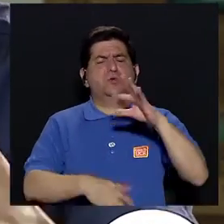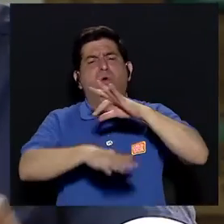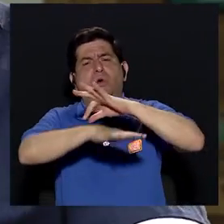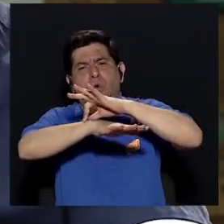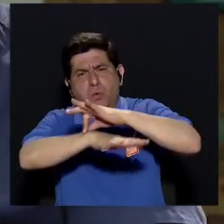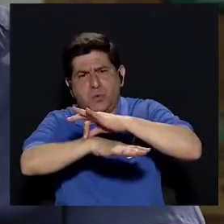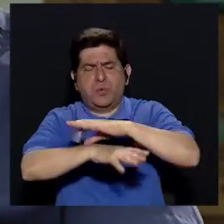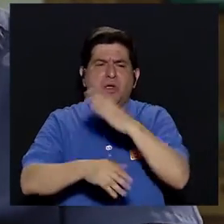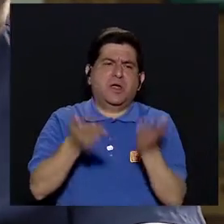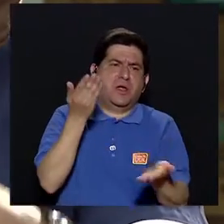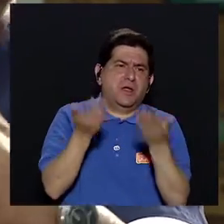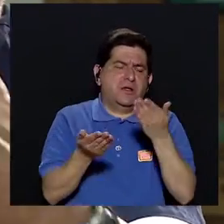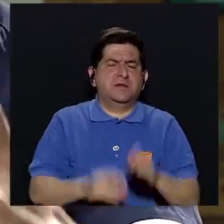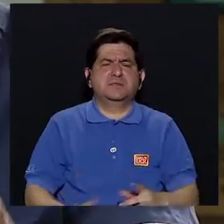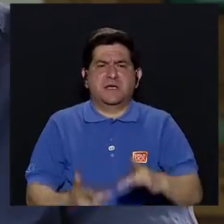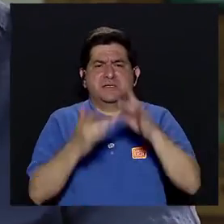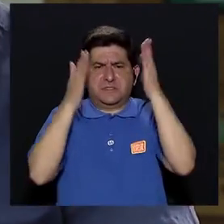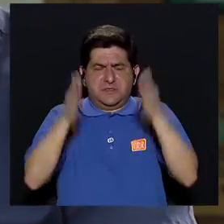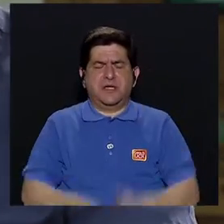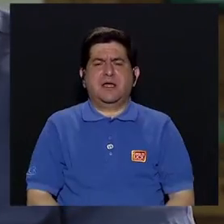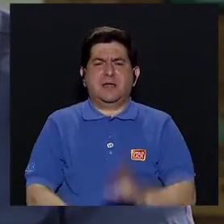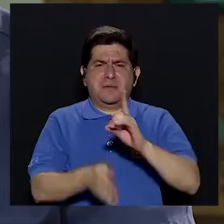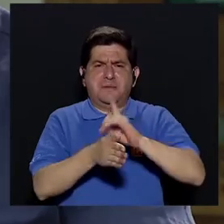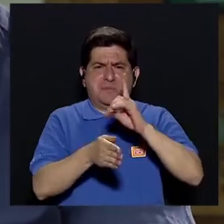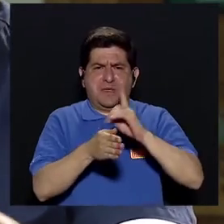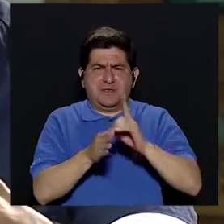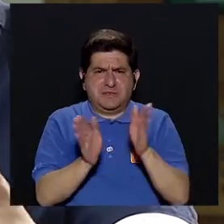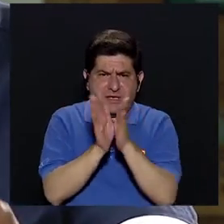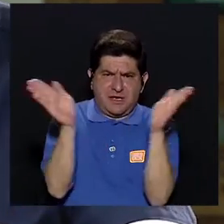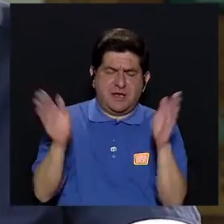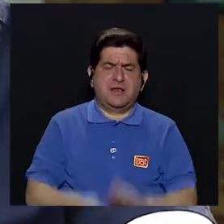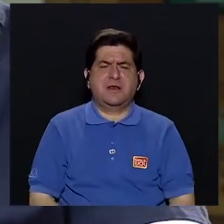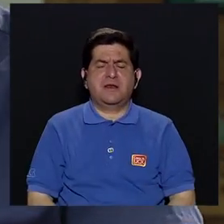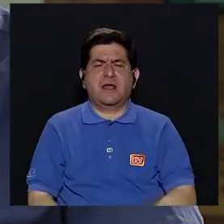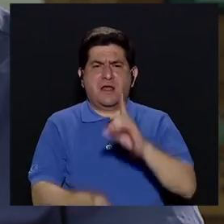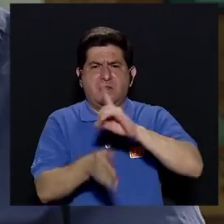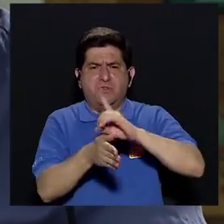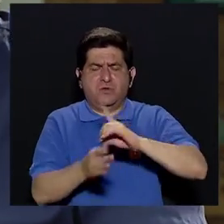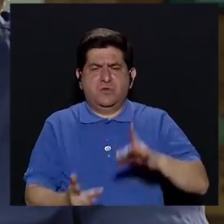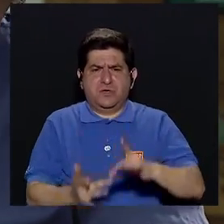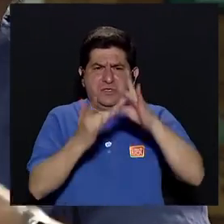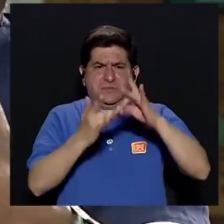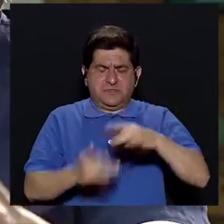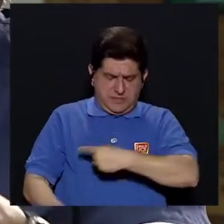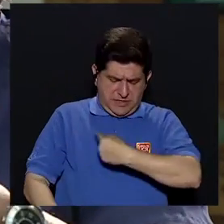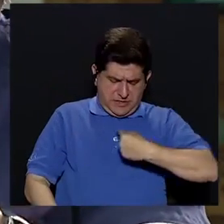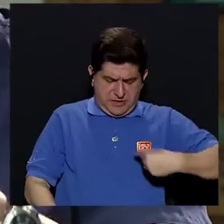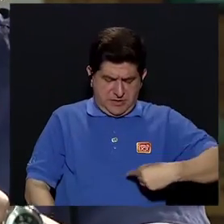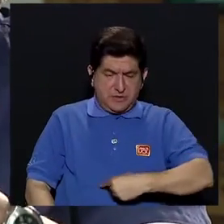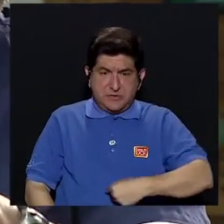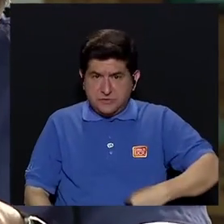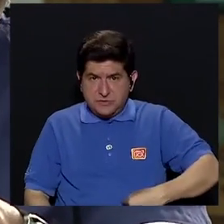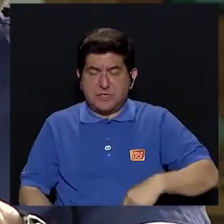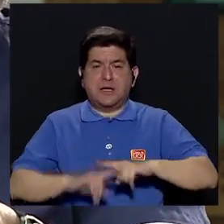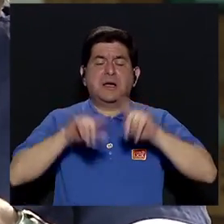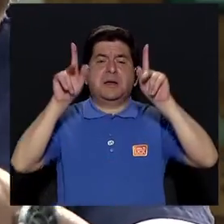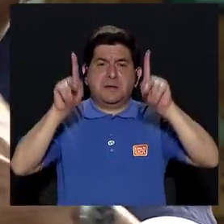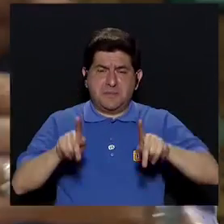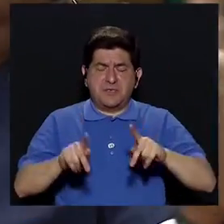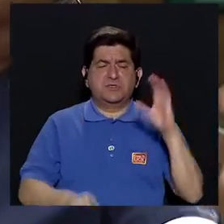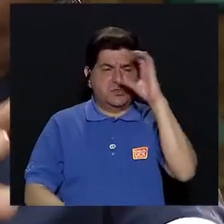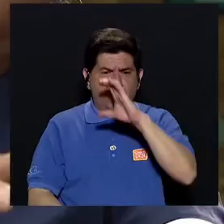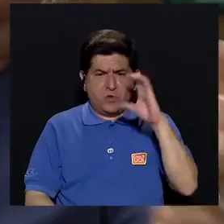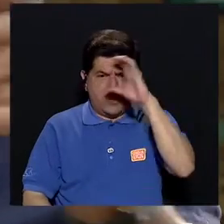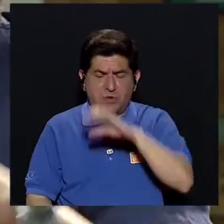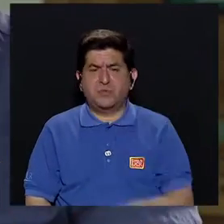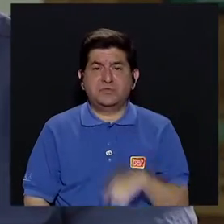existen dermatólogos, que existen especialistas en medicina interna, que existen gastroenterólogos, etcétera. Y pues las personas